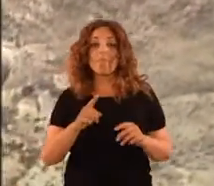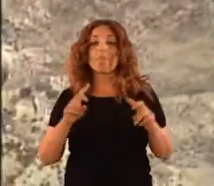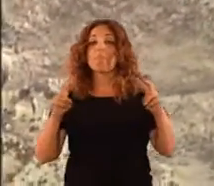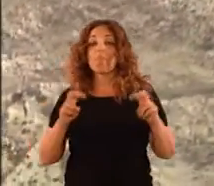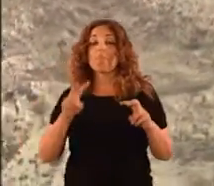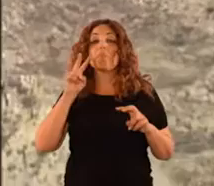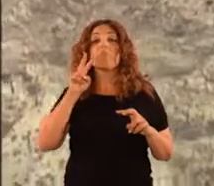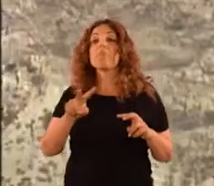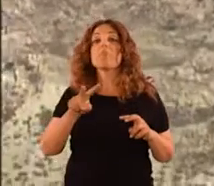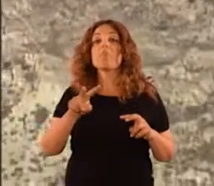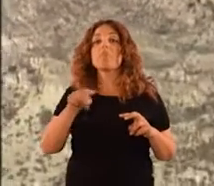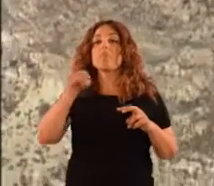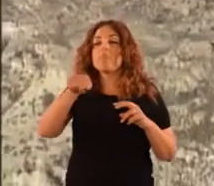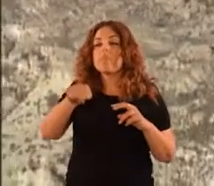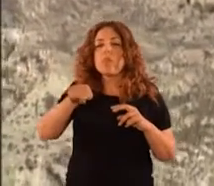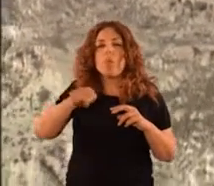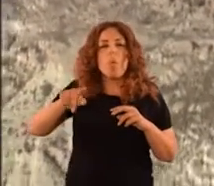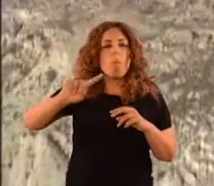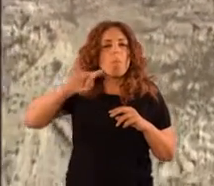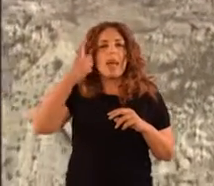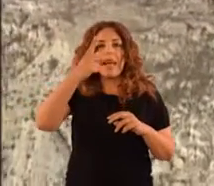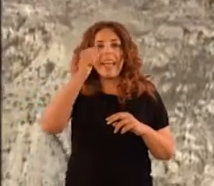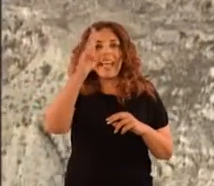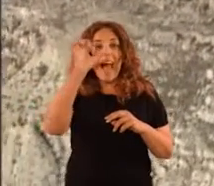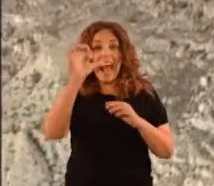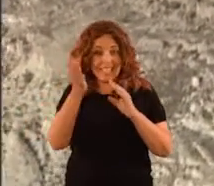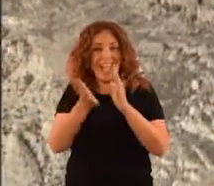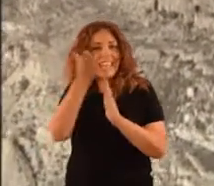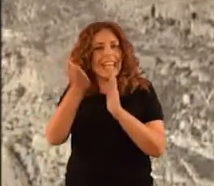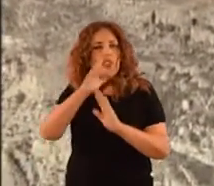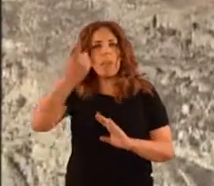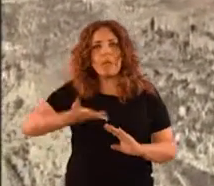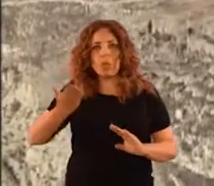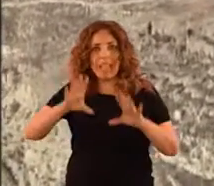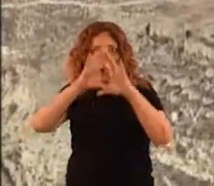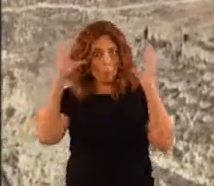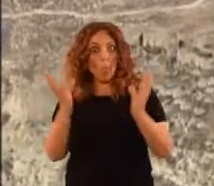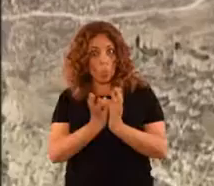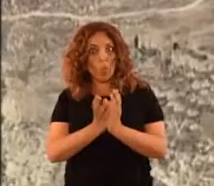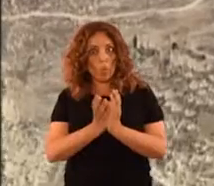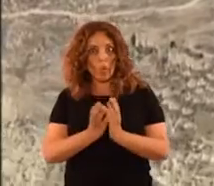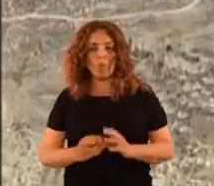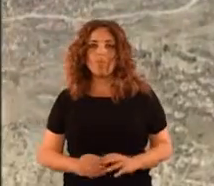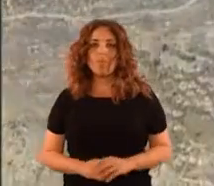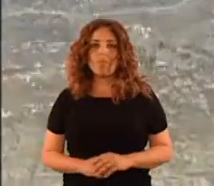Nada a primera vista indica que este paraje esconde uno de los karst en yesos más importantes del mundo.